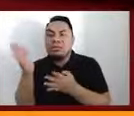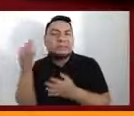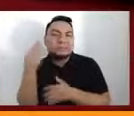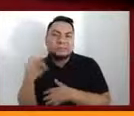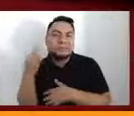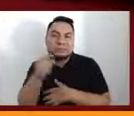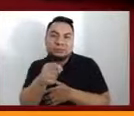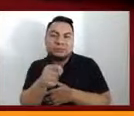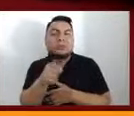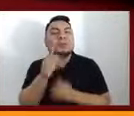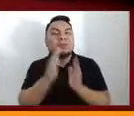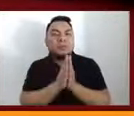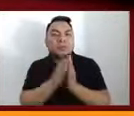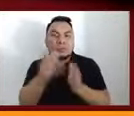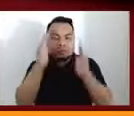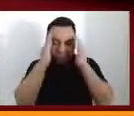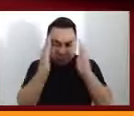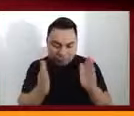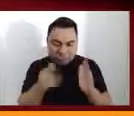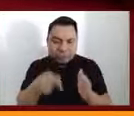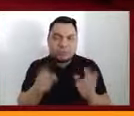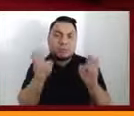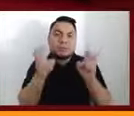le pediría que se centra en el debate